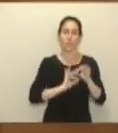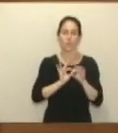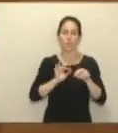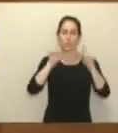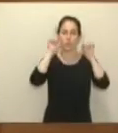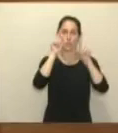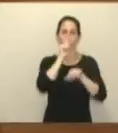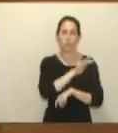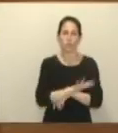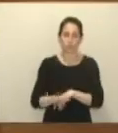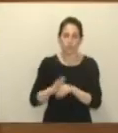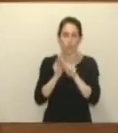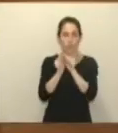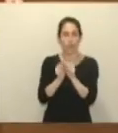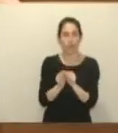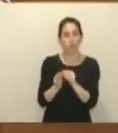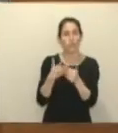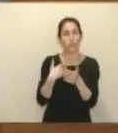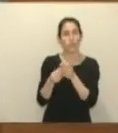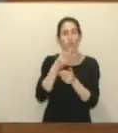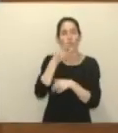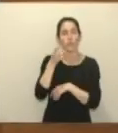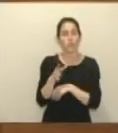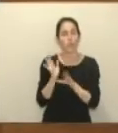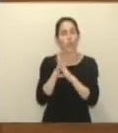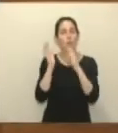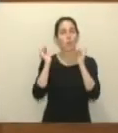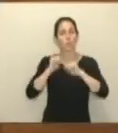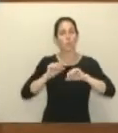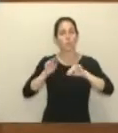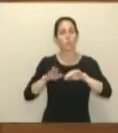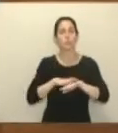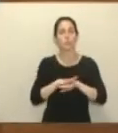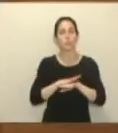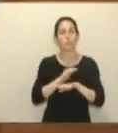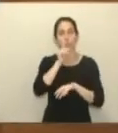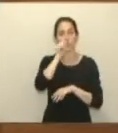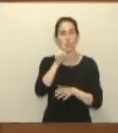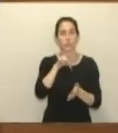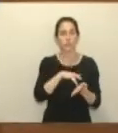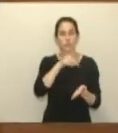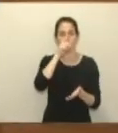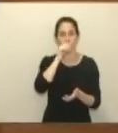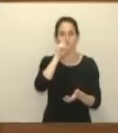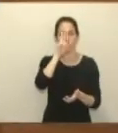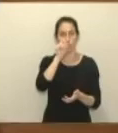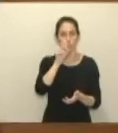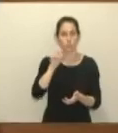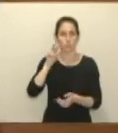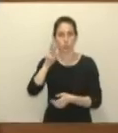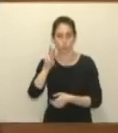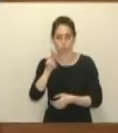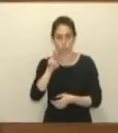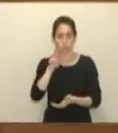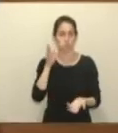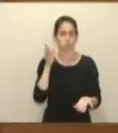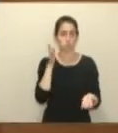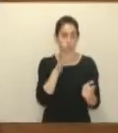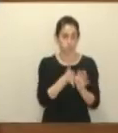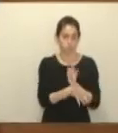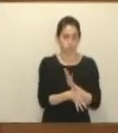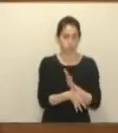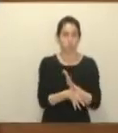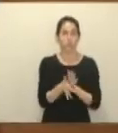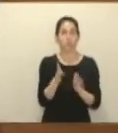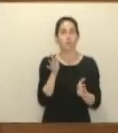educación infantil, elaborado y aprobado por un Gobierno socialista en el año 2002. Es decir, 3 años después